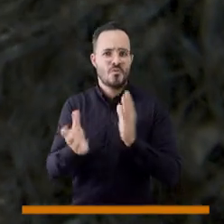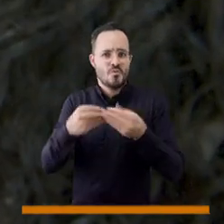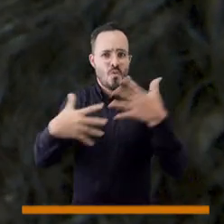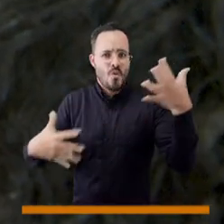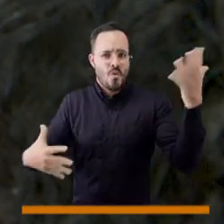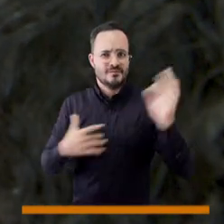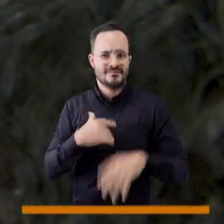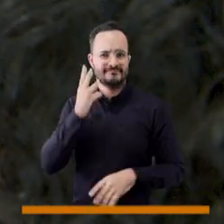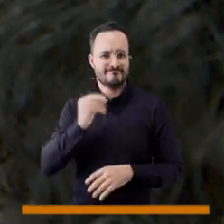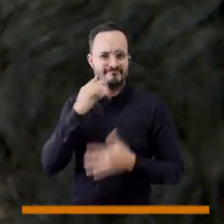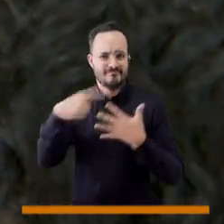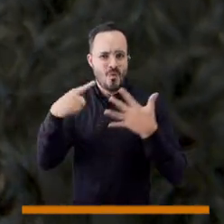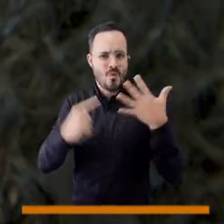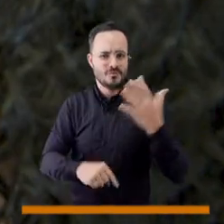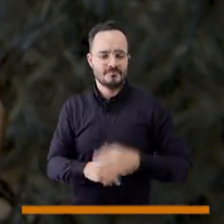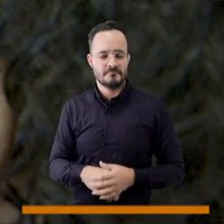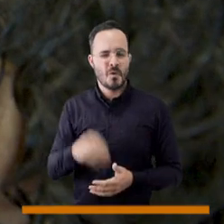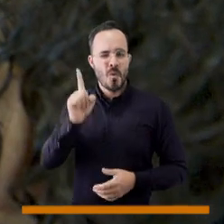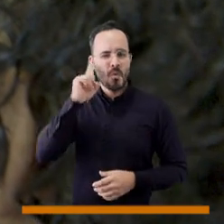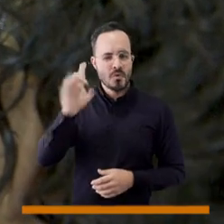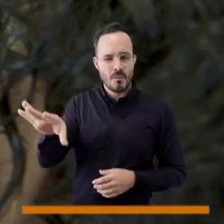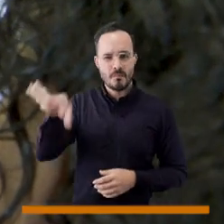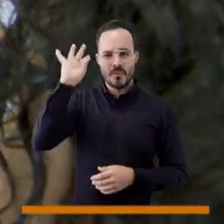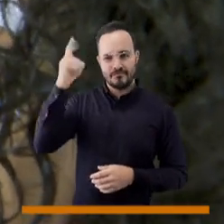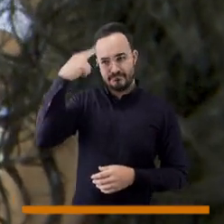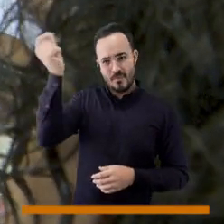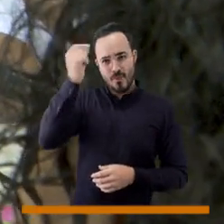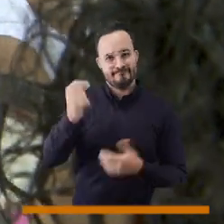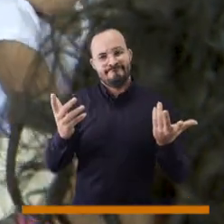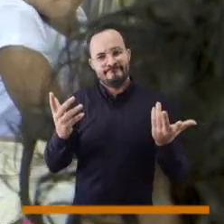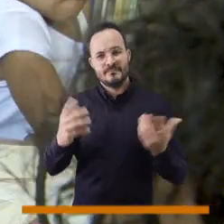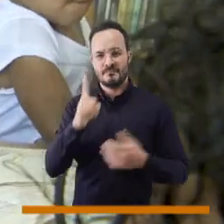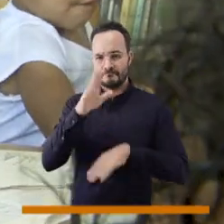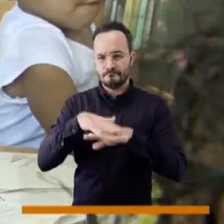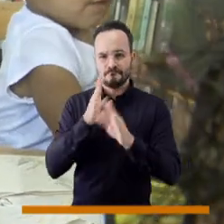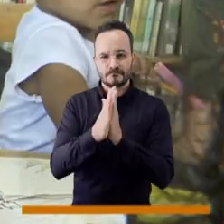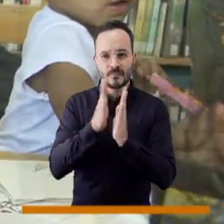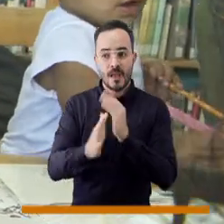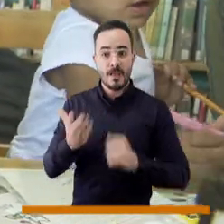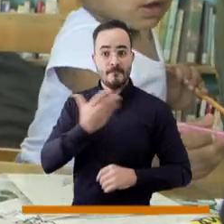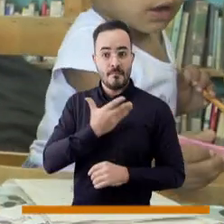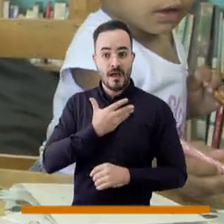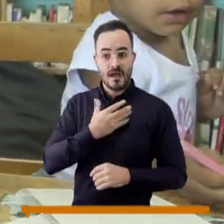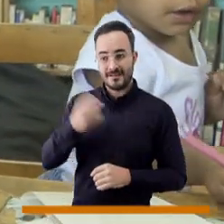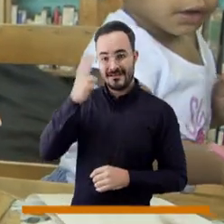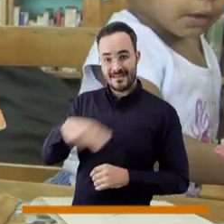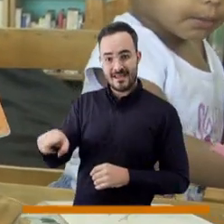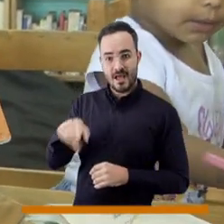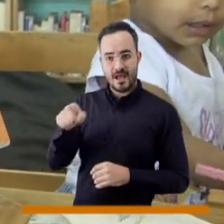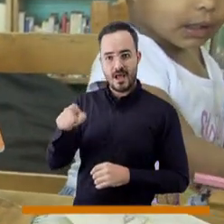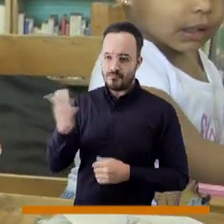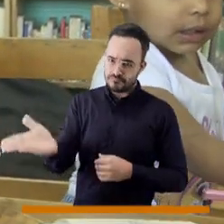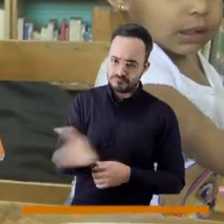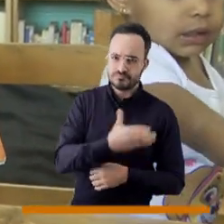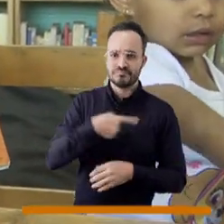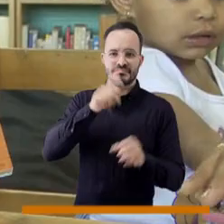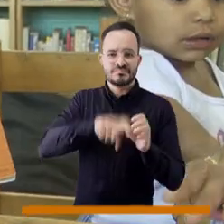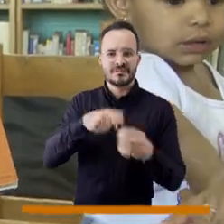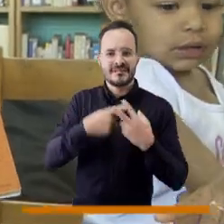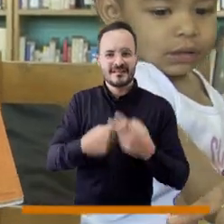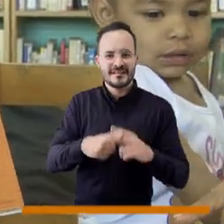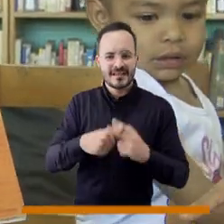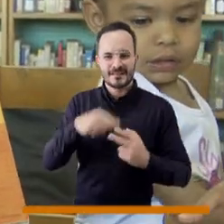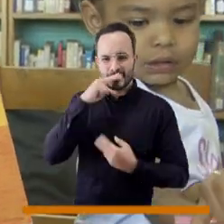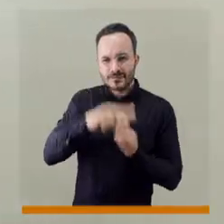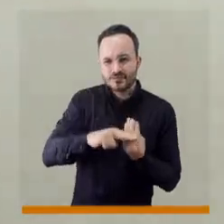mencionar muchas, muchas. Pero en este momento se me viene a la memoria una en la que la mamá